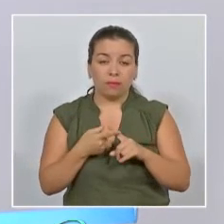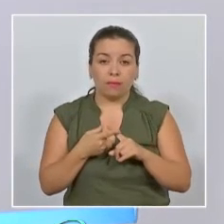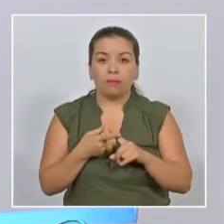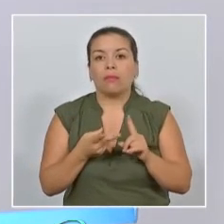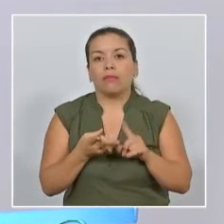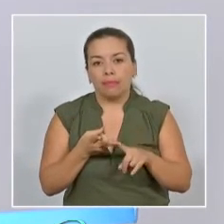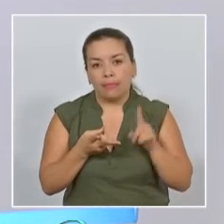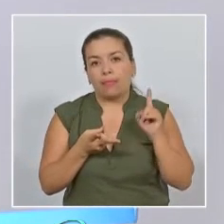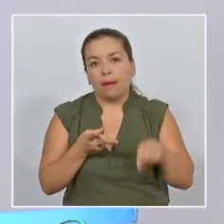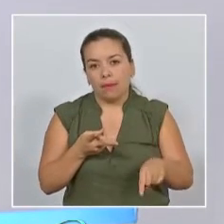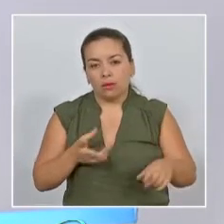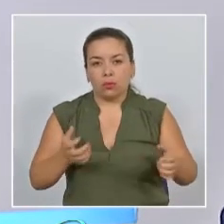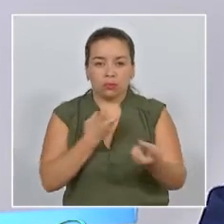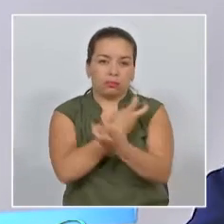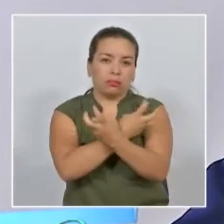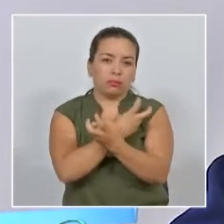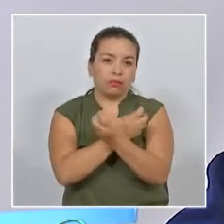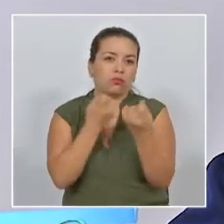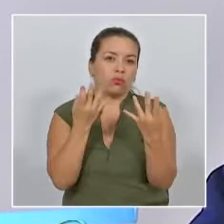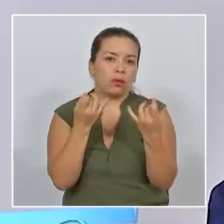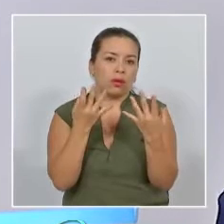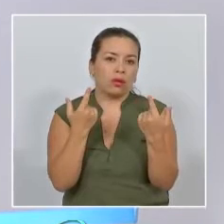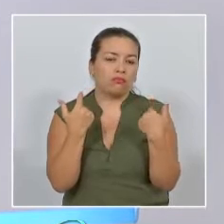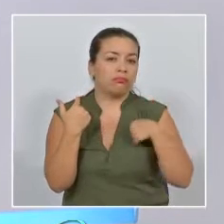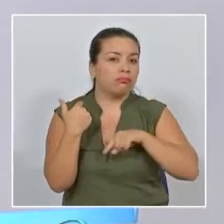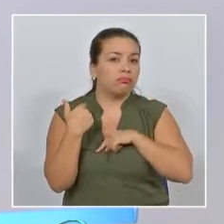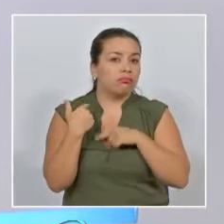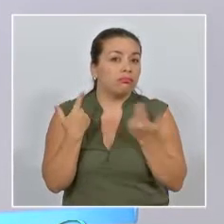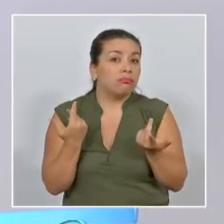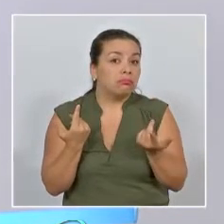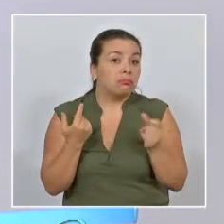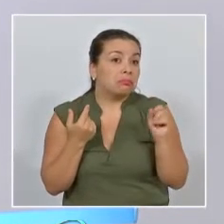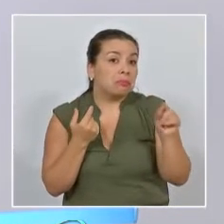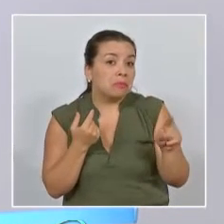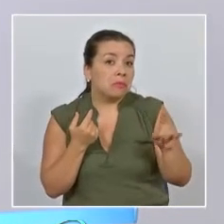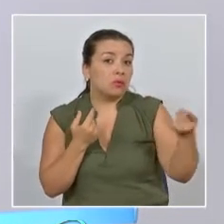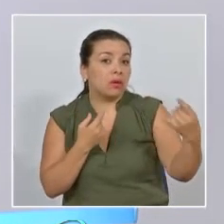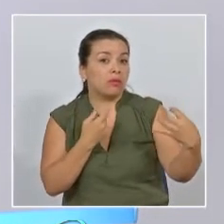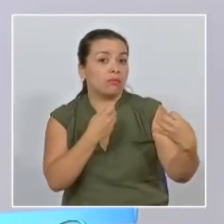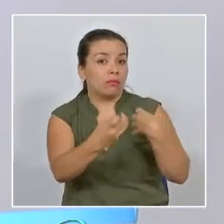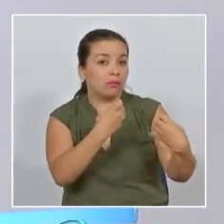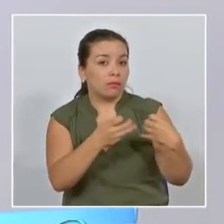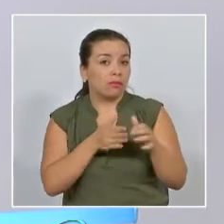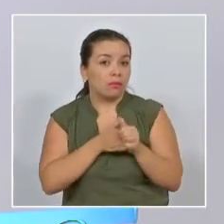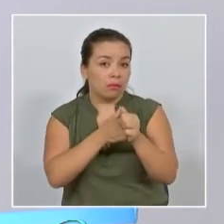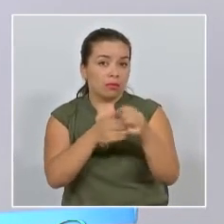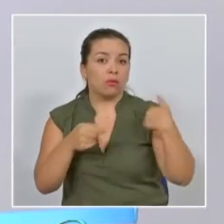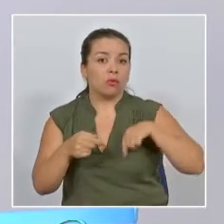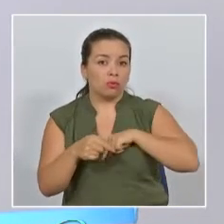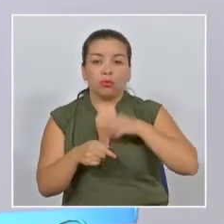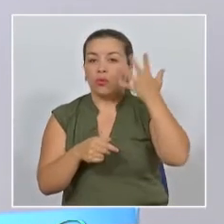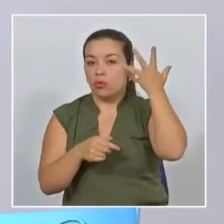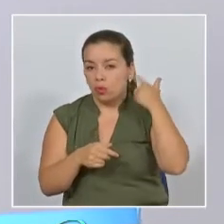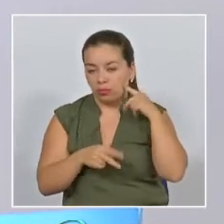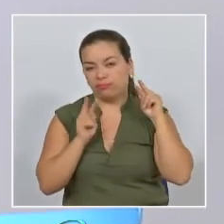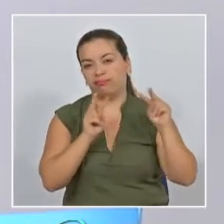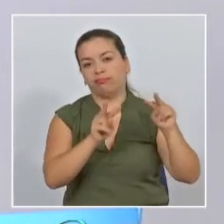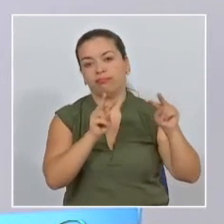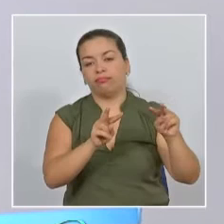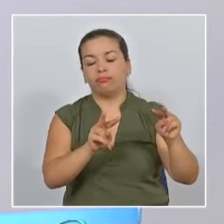también tiene ese dolor articular. Entonces, pues le agradecería mucho su orientación, doctor. Nosotros lo escuchamos todo el